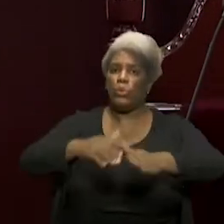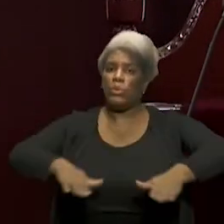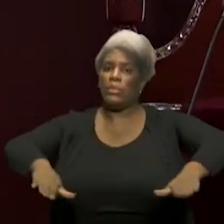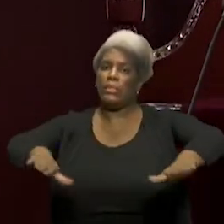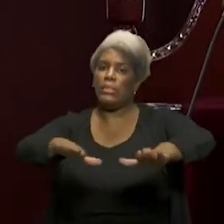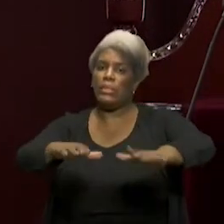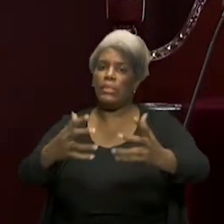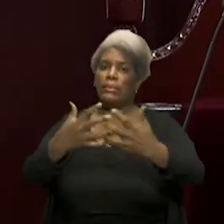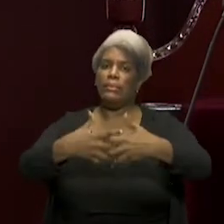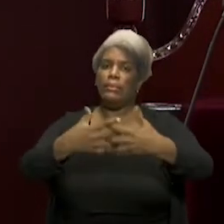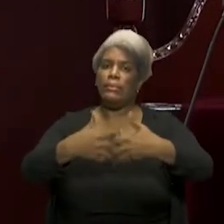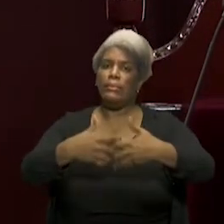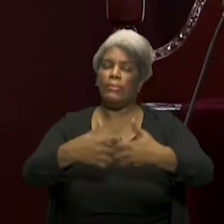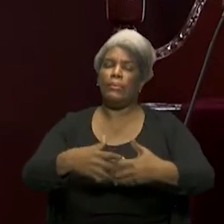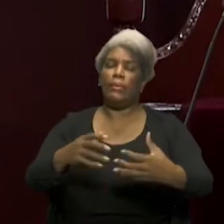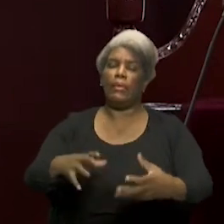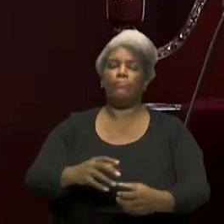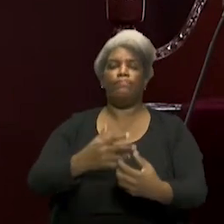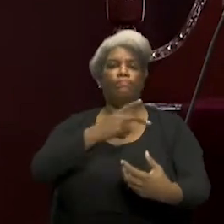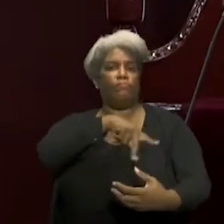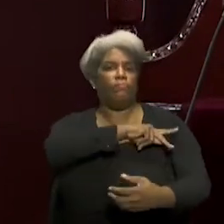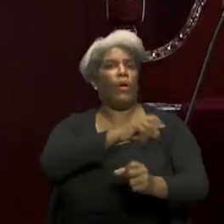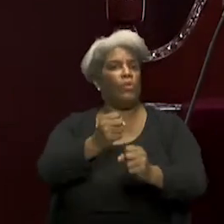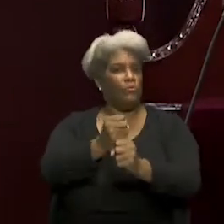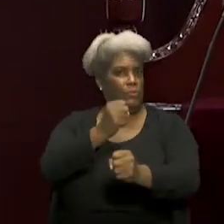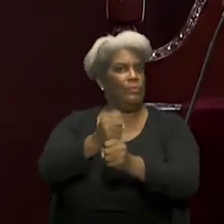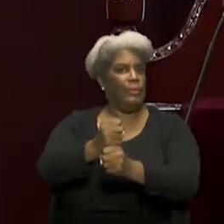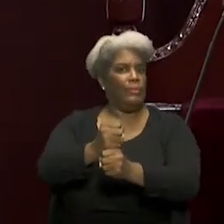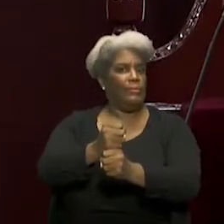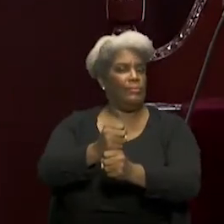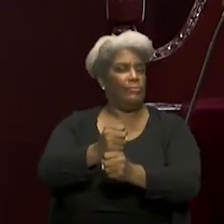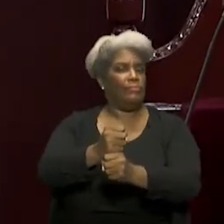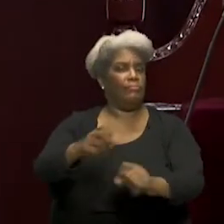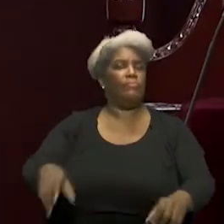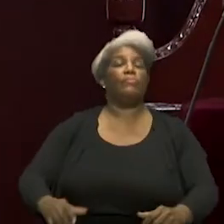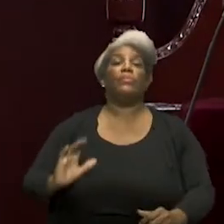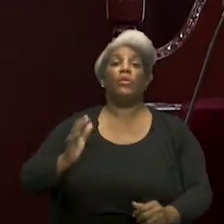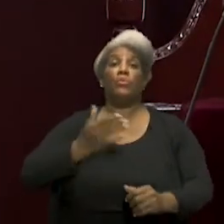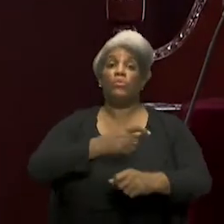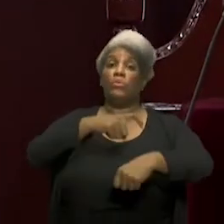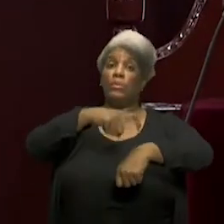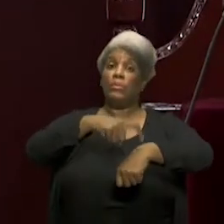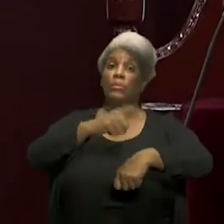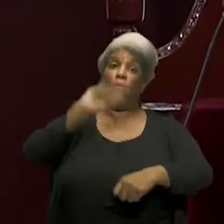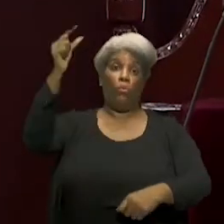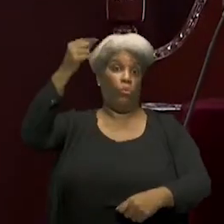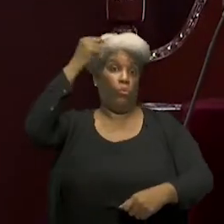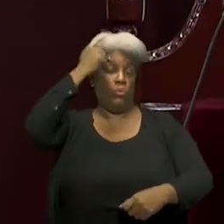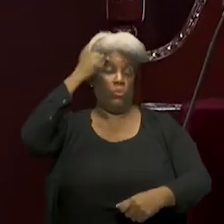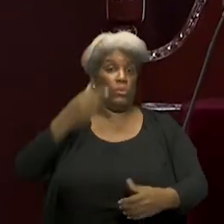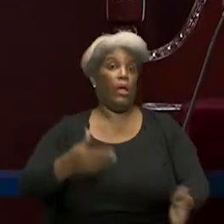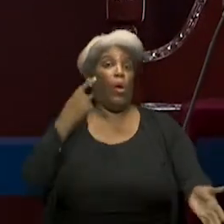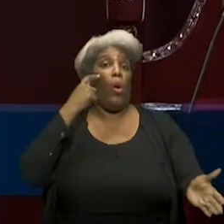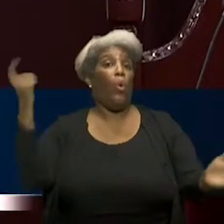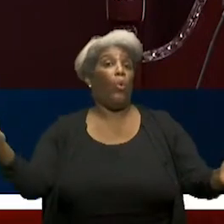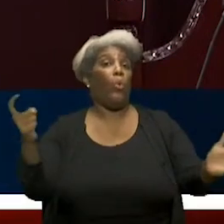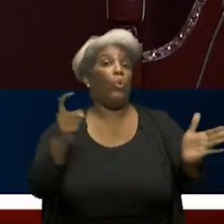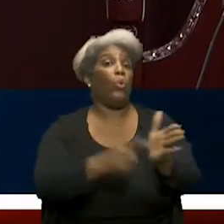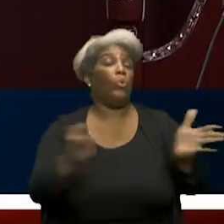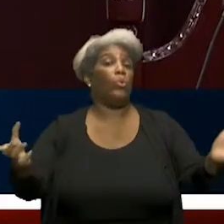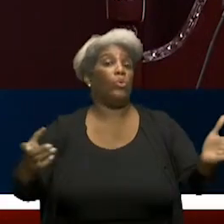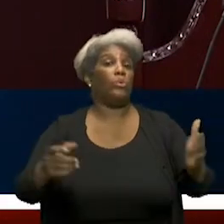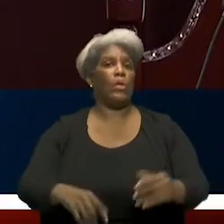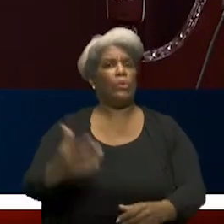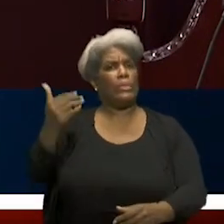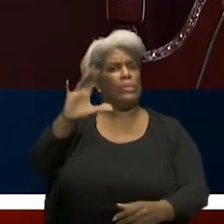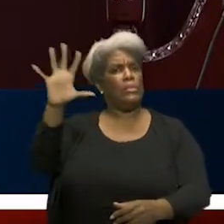privado formal. Adicionalmente, durante nuestra gestión se ha verificado un crecimiento de un 15% del